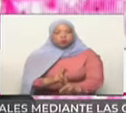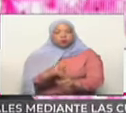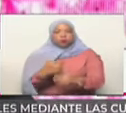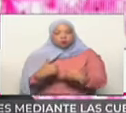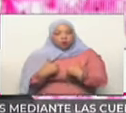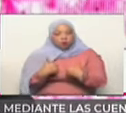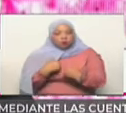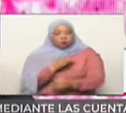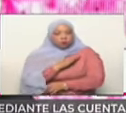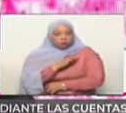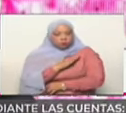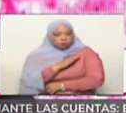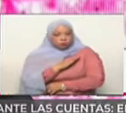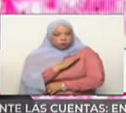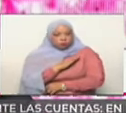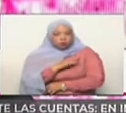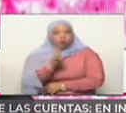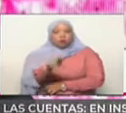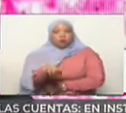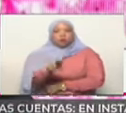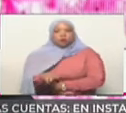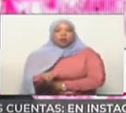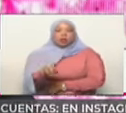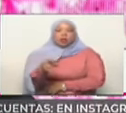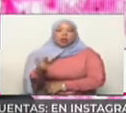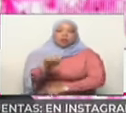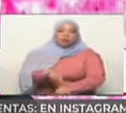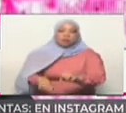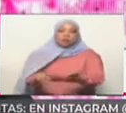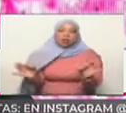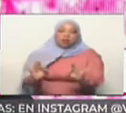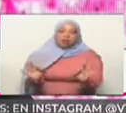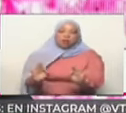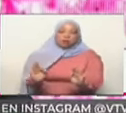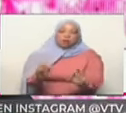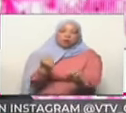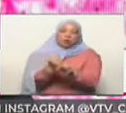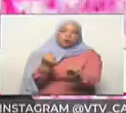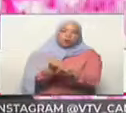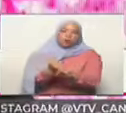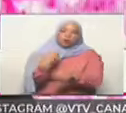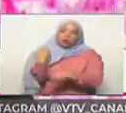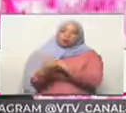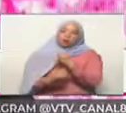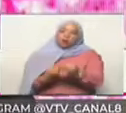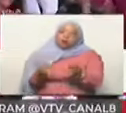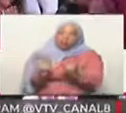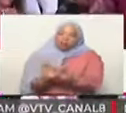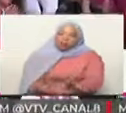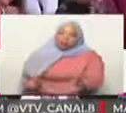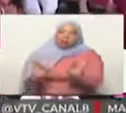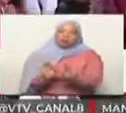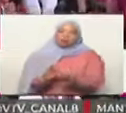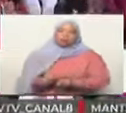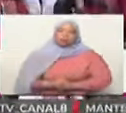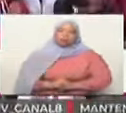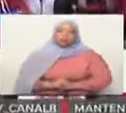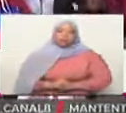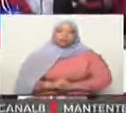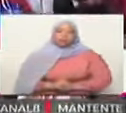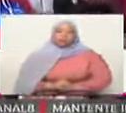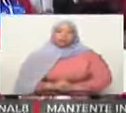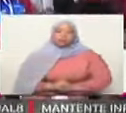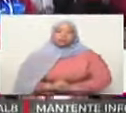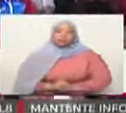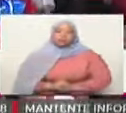esfuerzos propios. Nunca depender de nadie. Llámese como se llame. Sea quien sea.